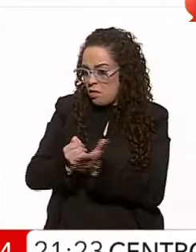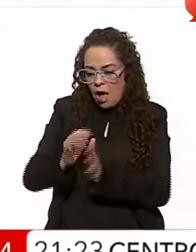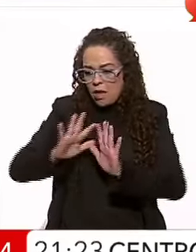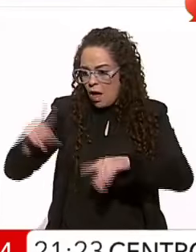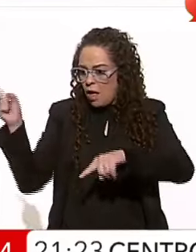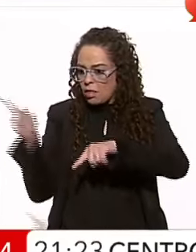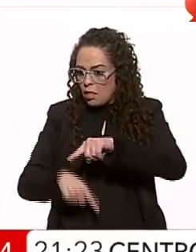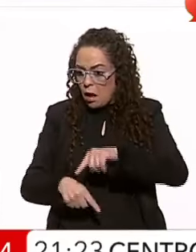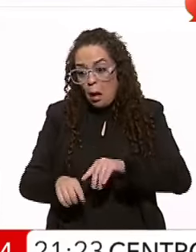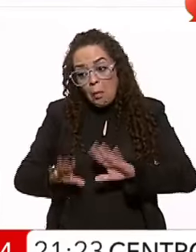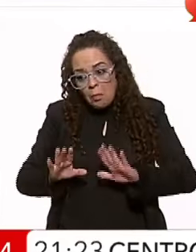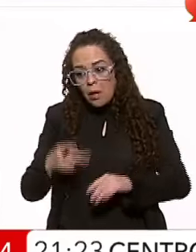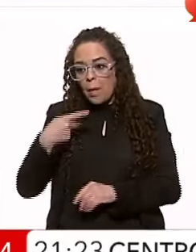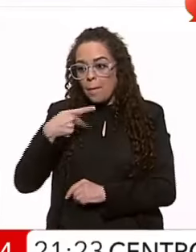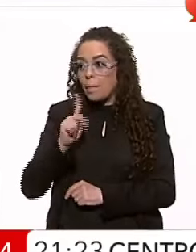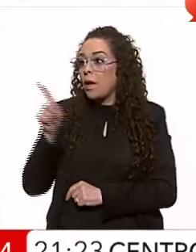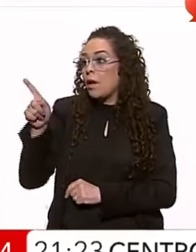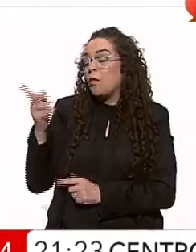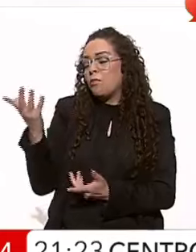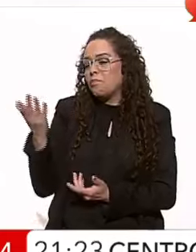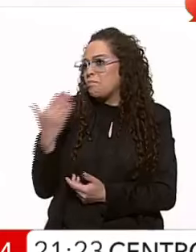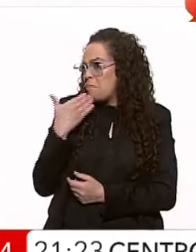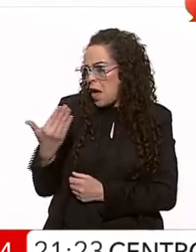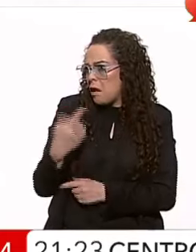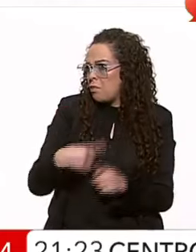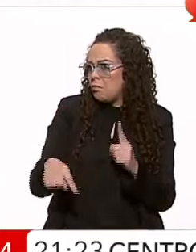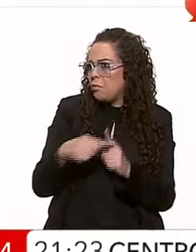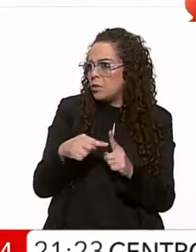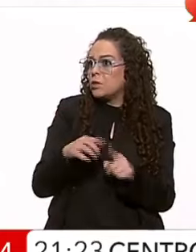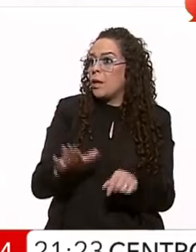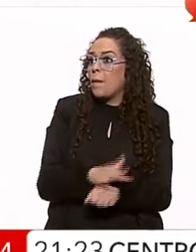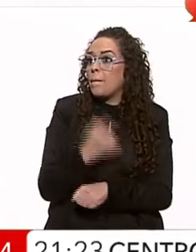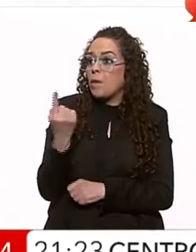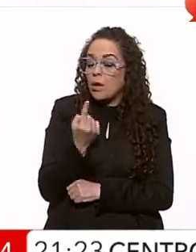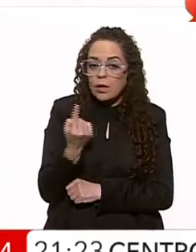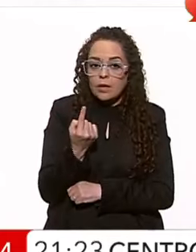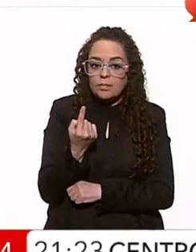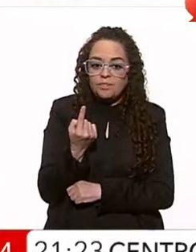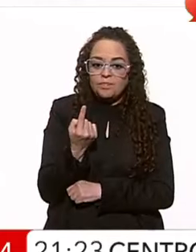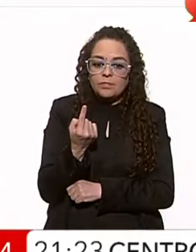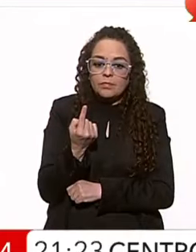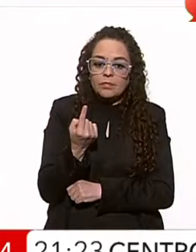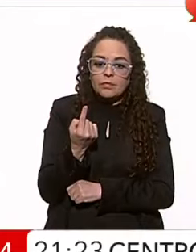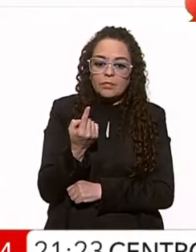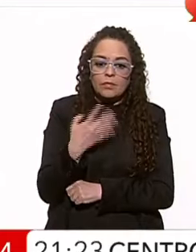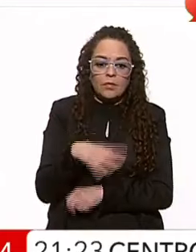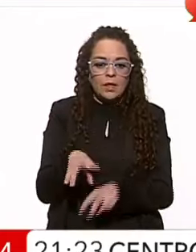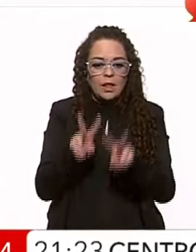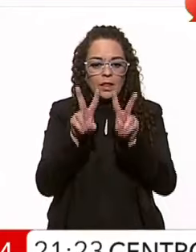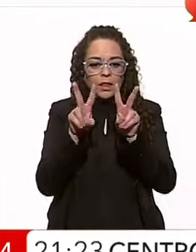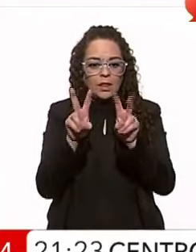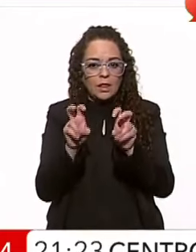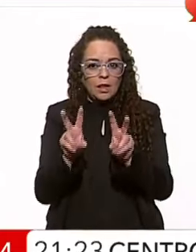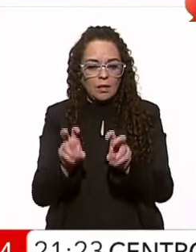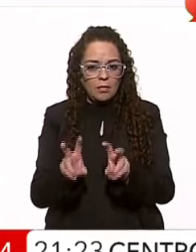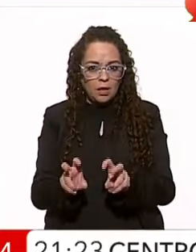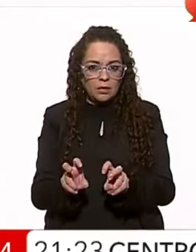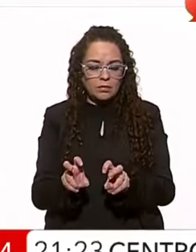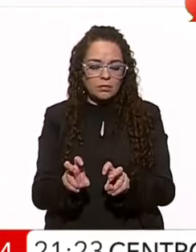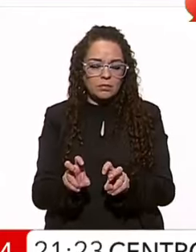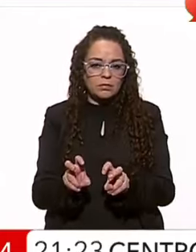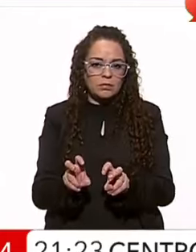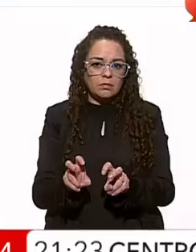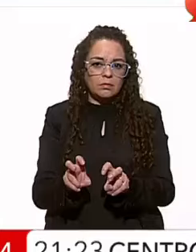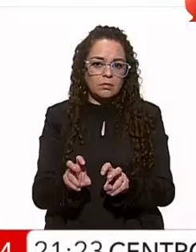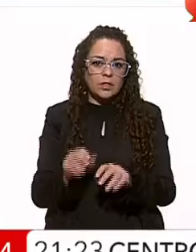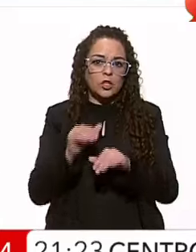sido, creo que es bueno, porque nos ayuda a ir poniendo atrás, ¿no es cierto?, asuntos pues que desde el punto de vista de